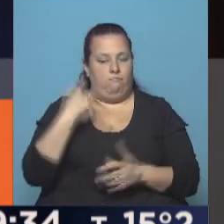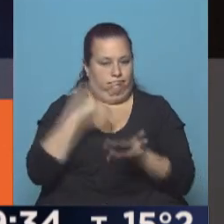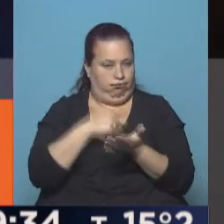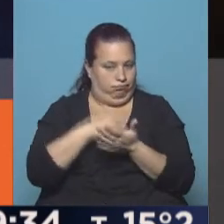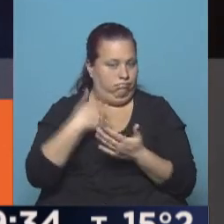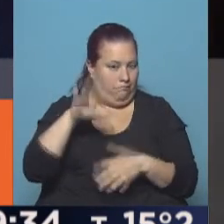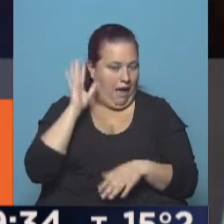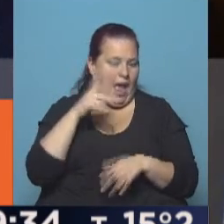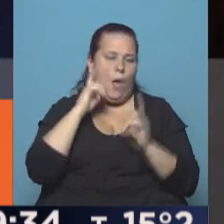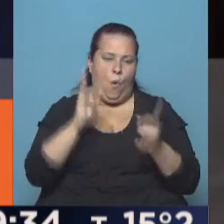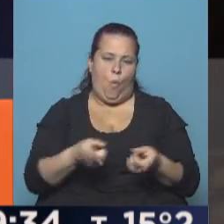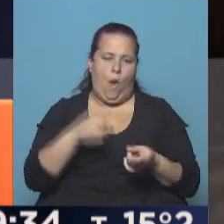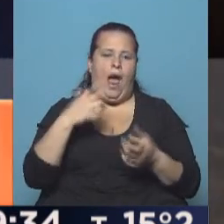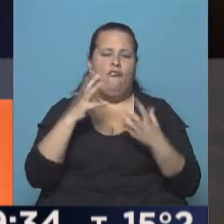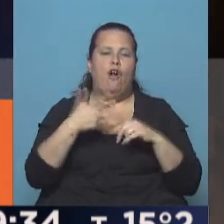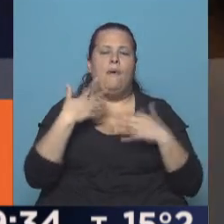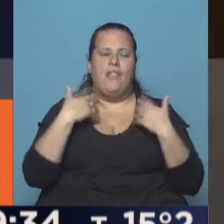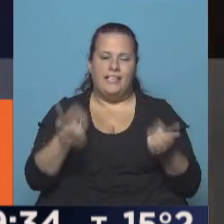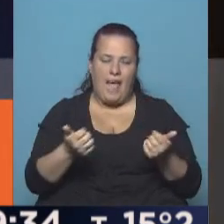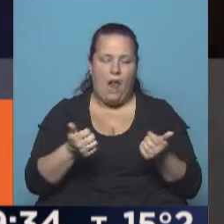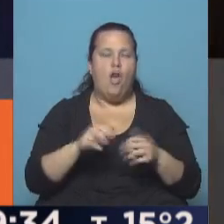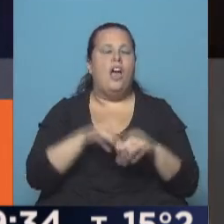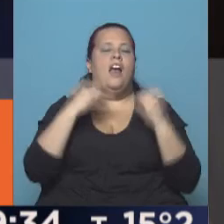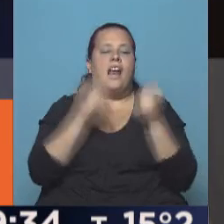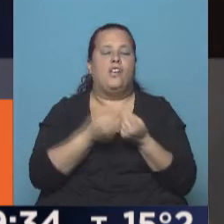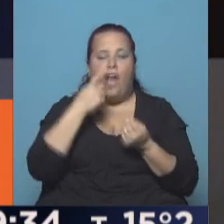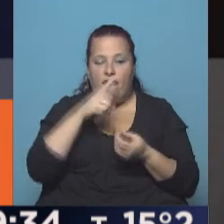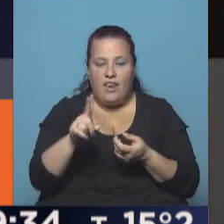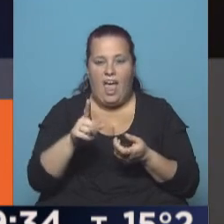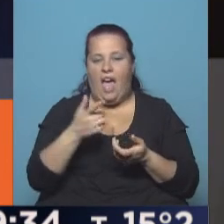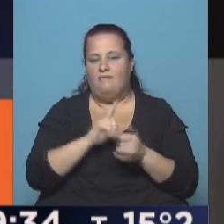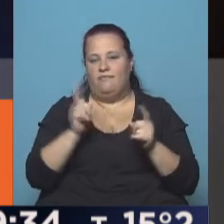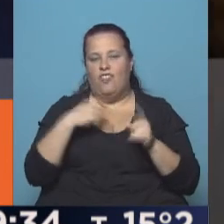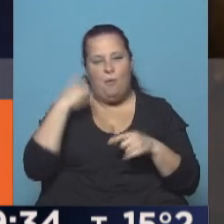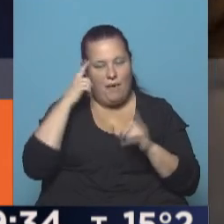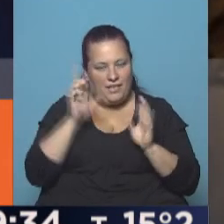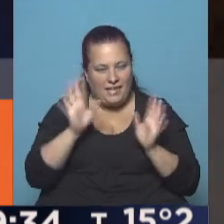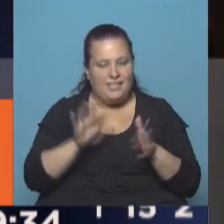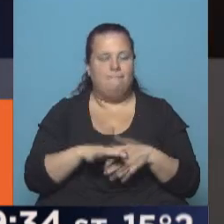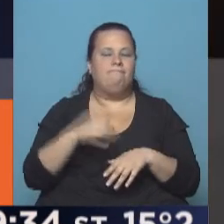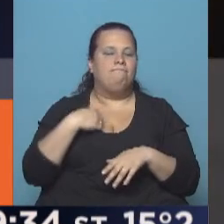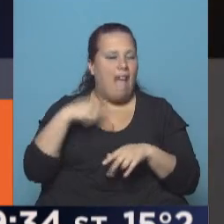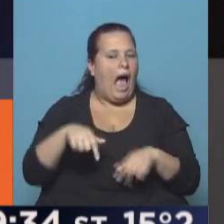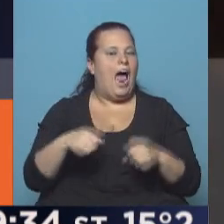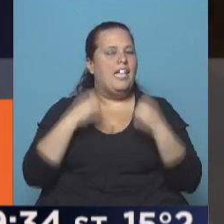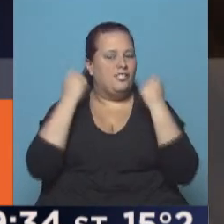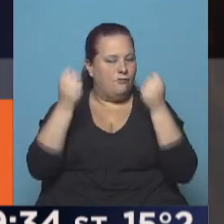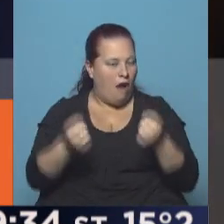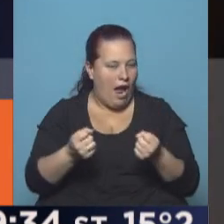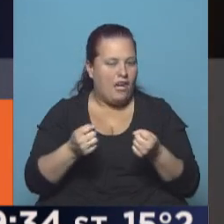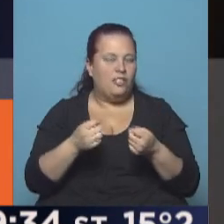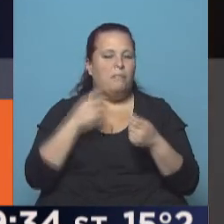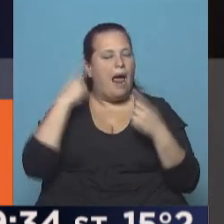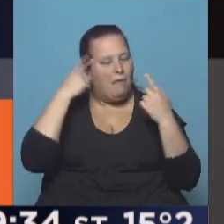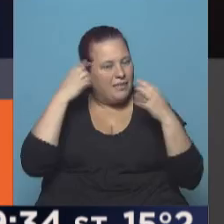inversión que se hace a pesar de todo en el sistema de salud, y los resultados no son los esperados. Creo que hay un esfuerzo ahora para tratar de